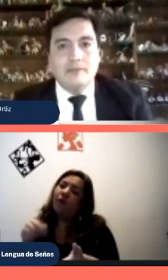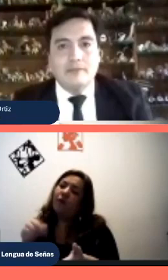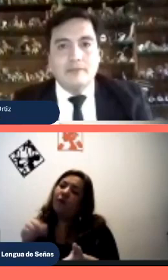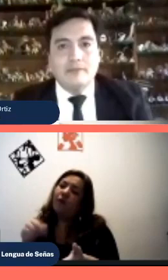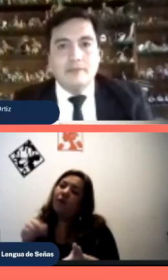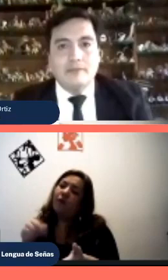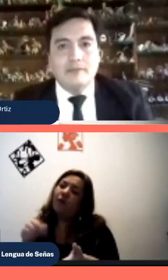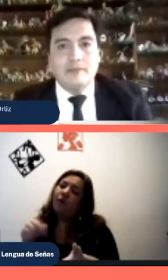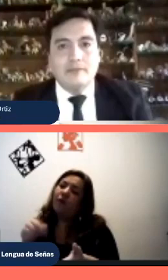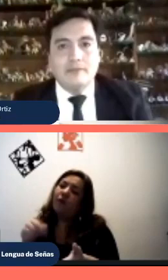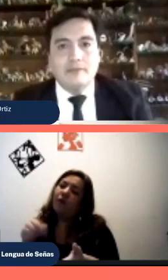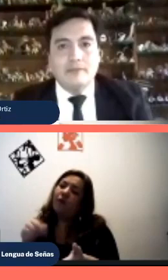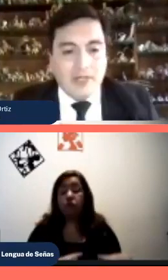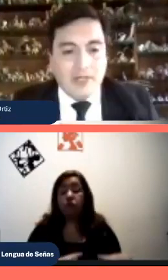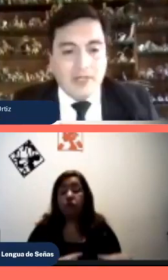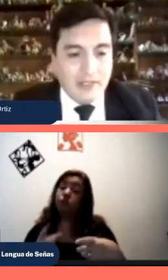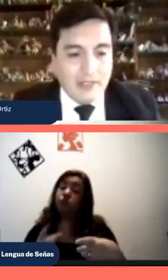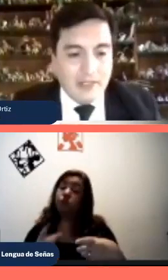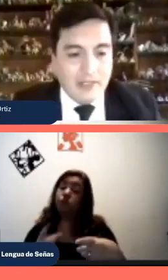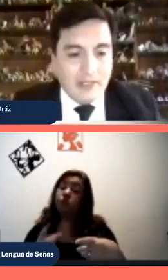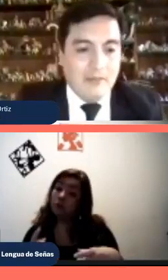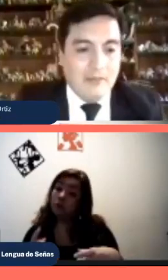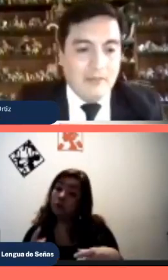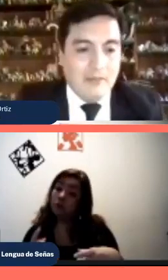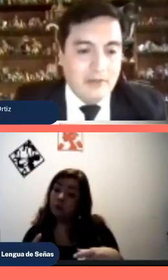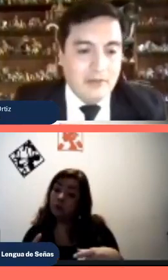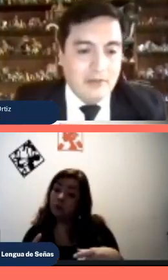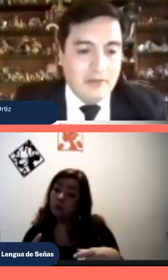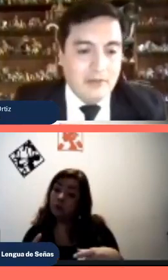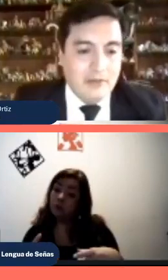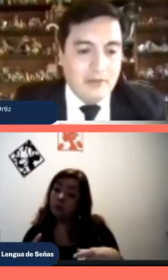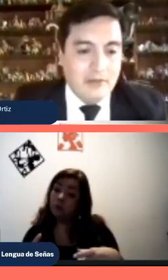Es así que la persona que estaba en el museo,